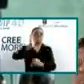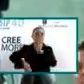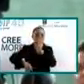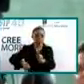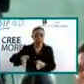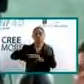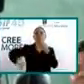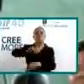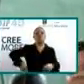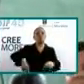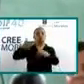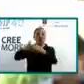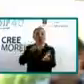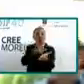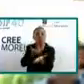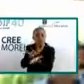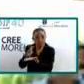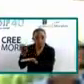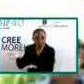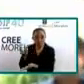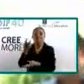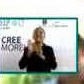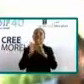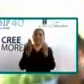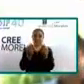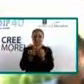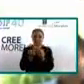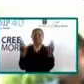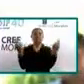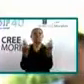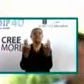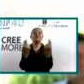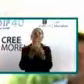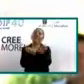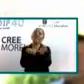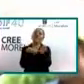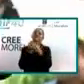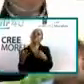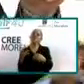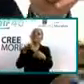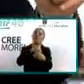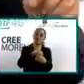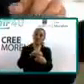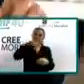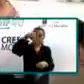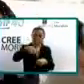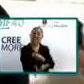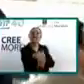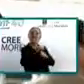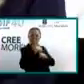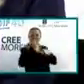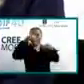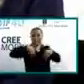los gobernadores, es un modelo que requiere educación incluyente. Y aquí vamos a formar, por lo menos